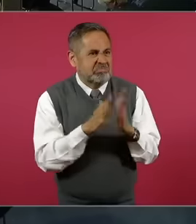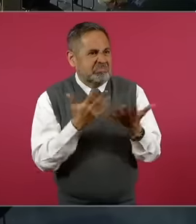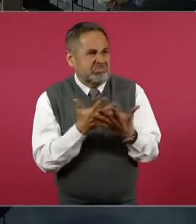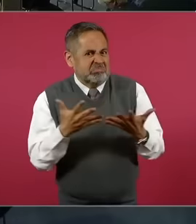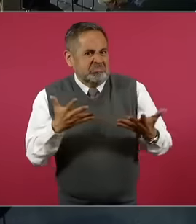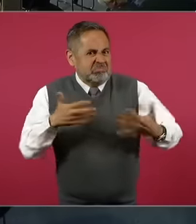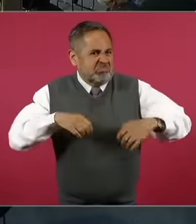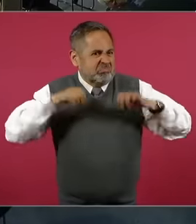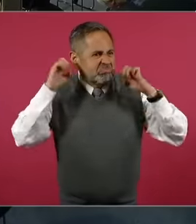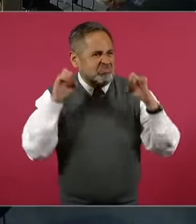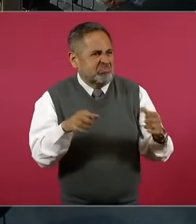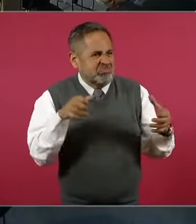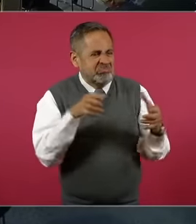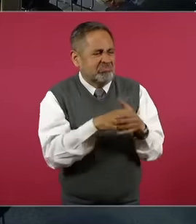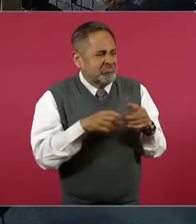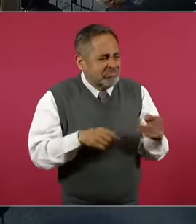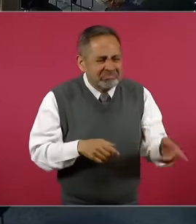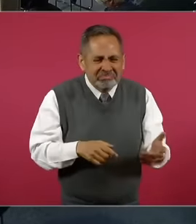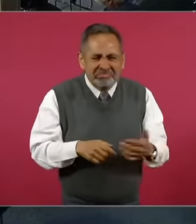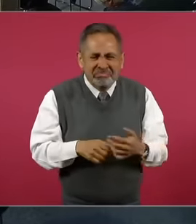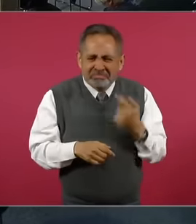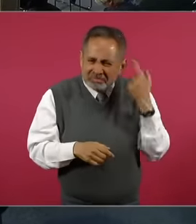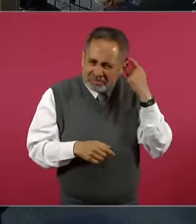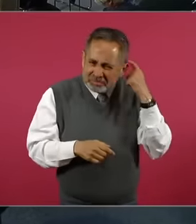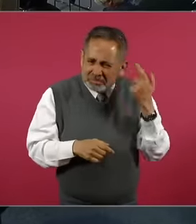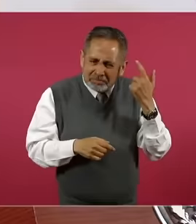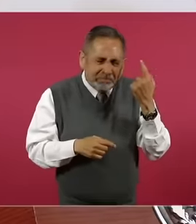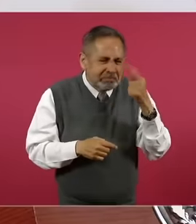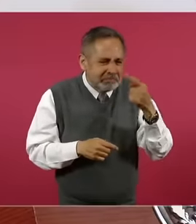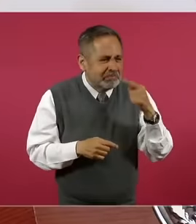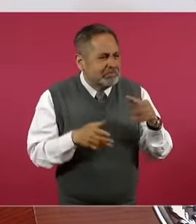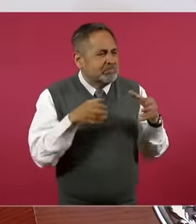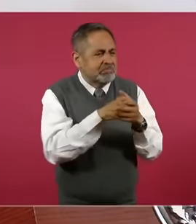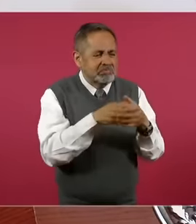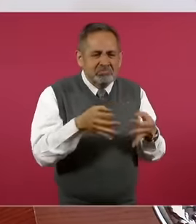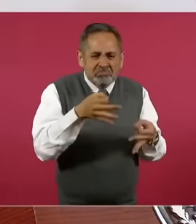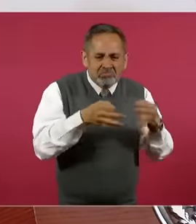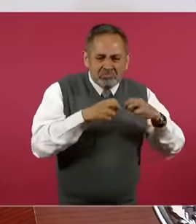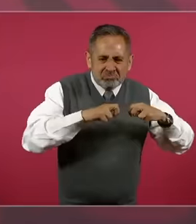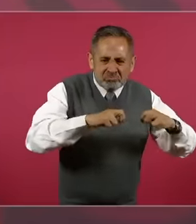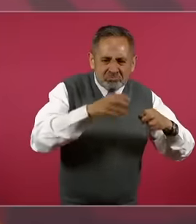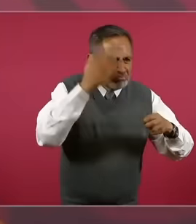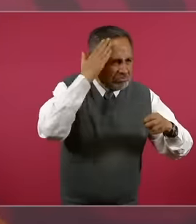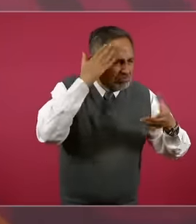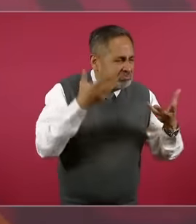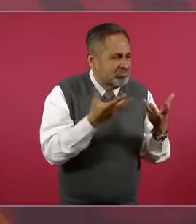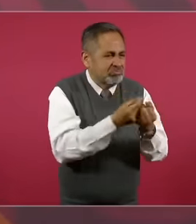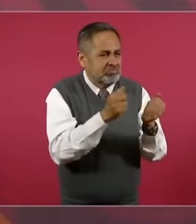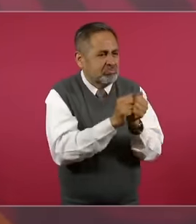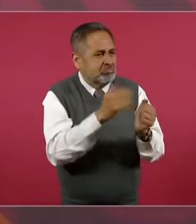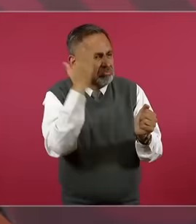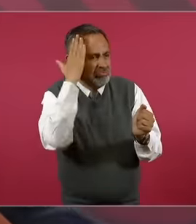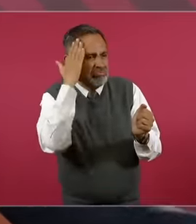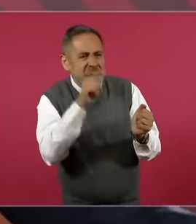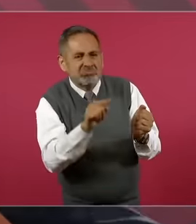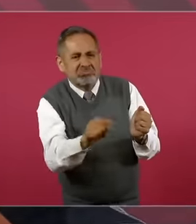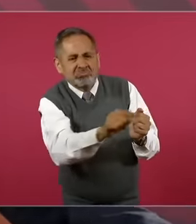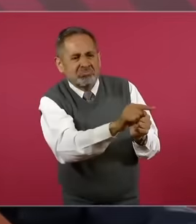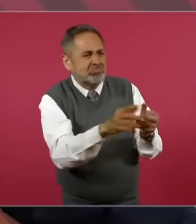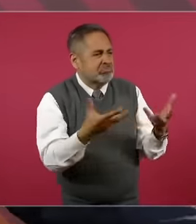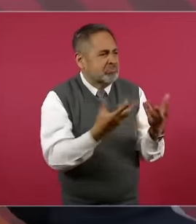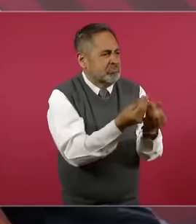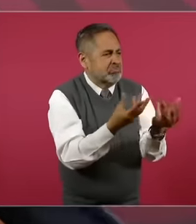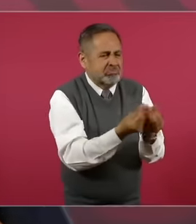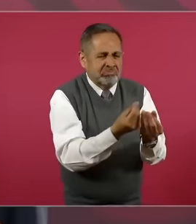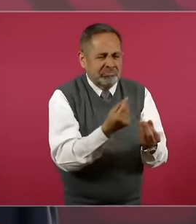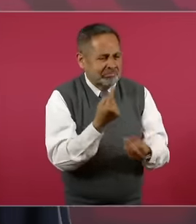mansiones, donde se reunían ministros con dirigentes